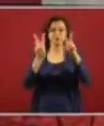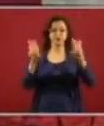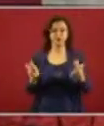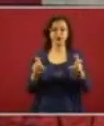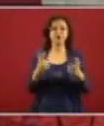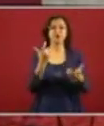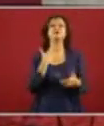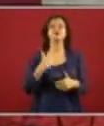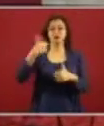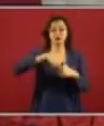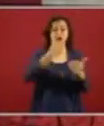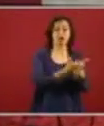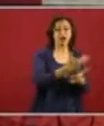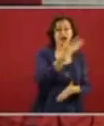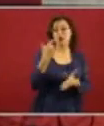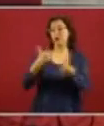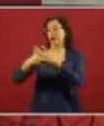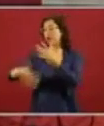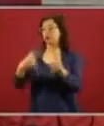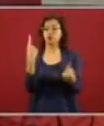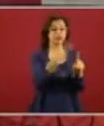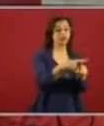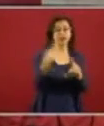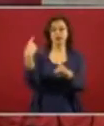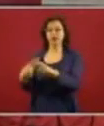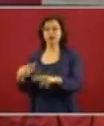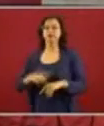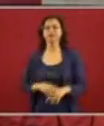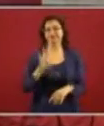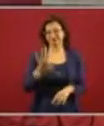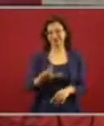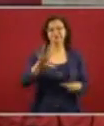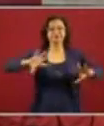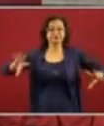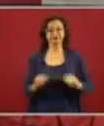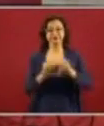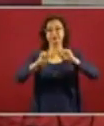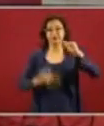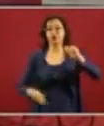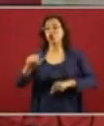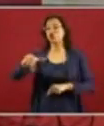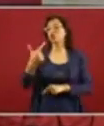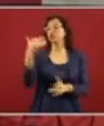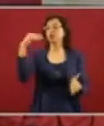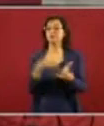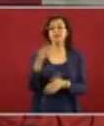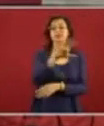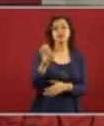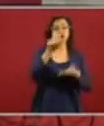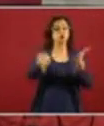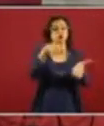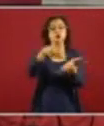También tomar en cuenta en lo general, número redondo, son 12.500 estaciones de servicio gasolineras que hay en el